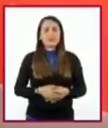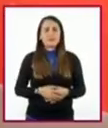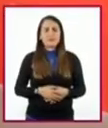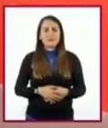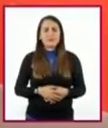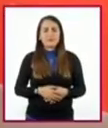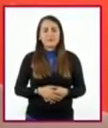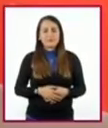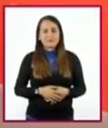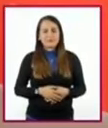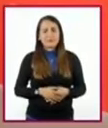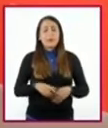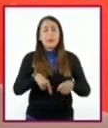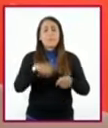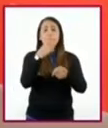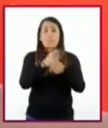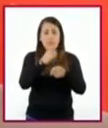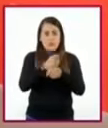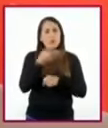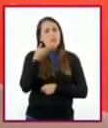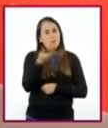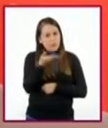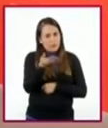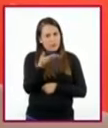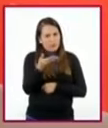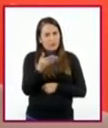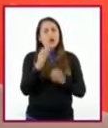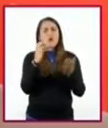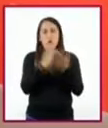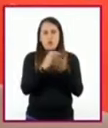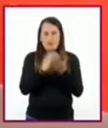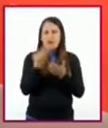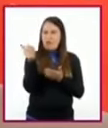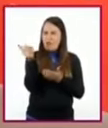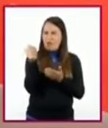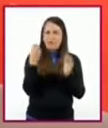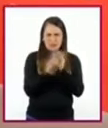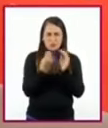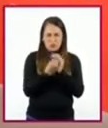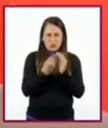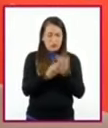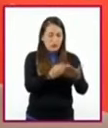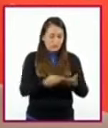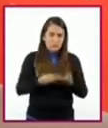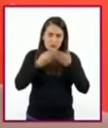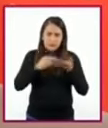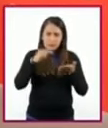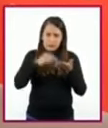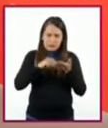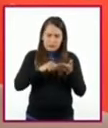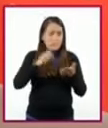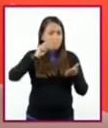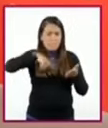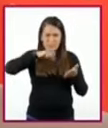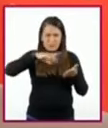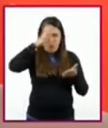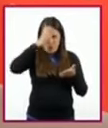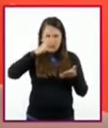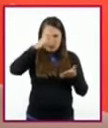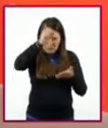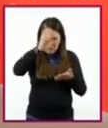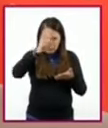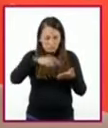Lo primero que les pediremos es tener su apunte de la sesión anterior a la mano, pues retomaremos varios conceptos,